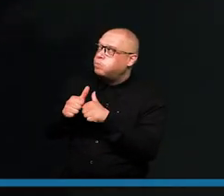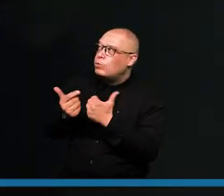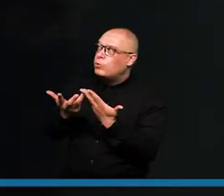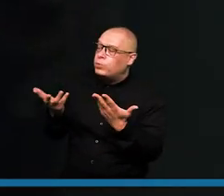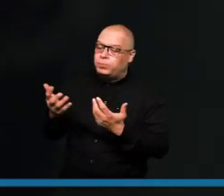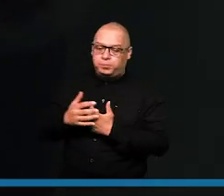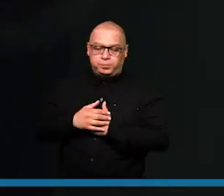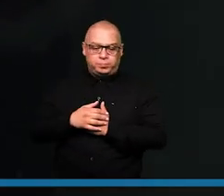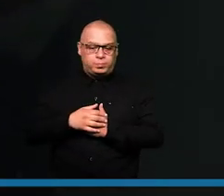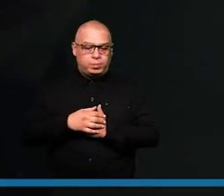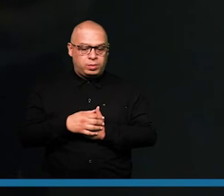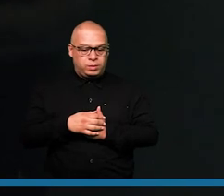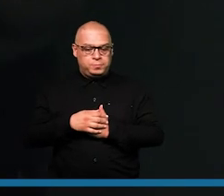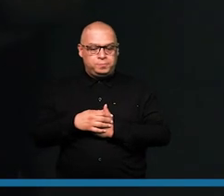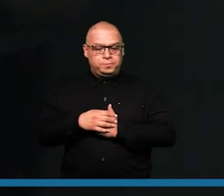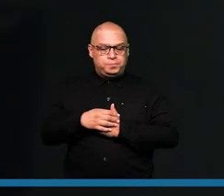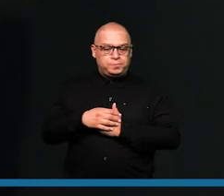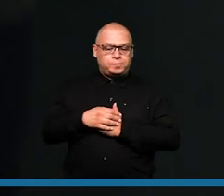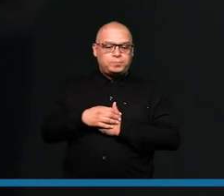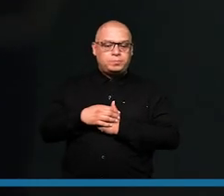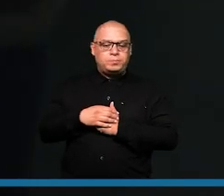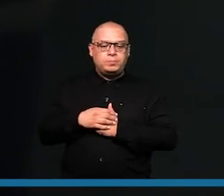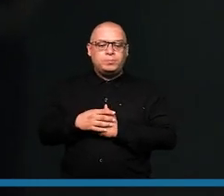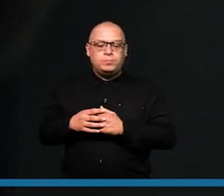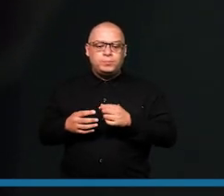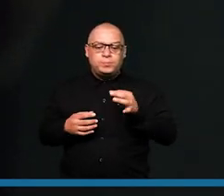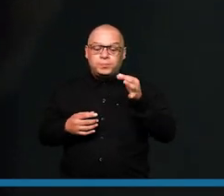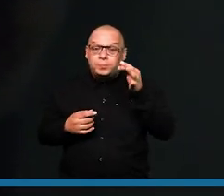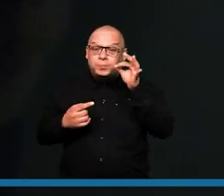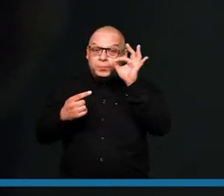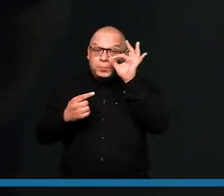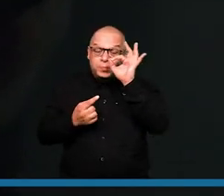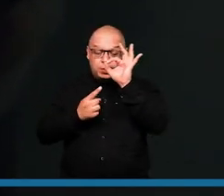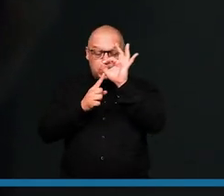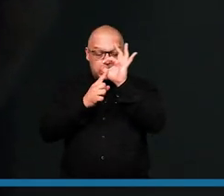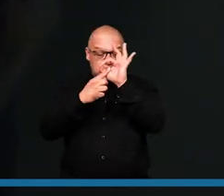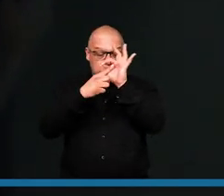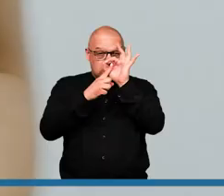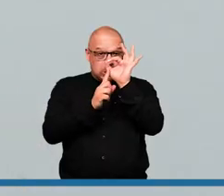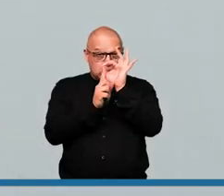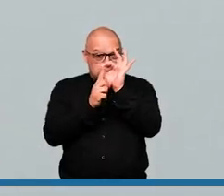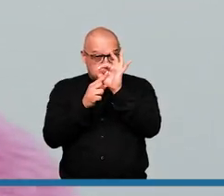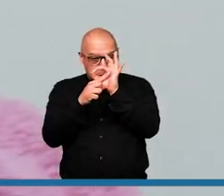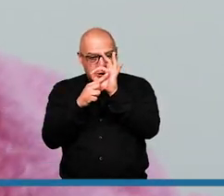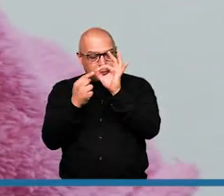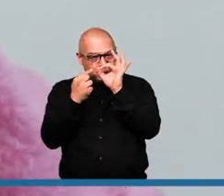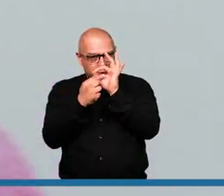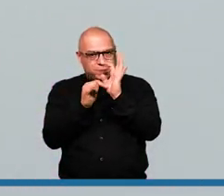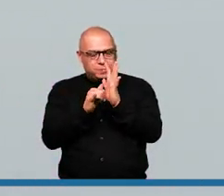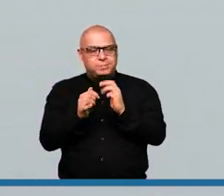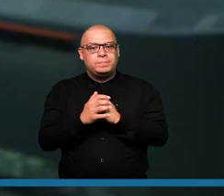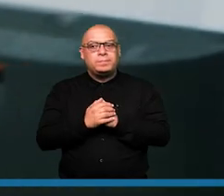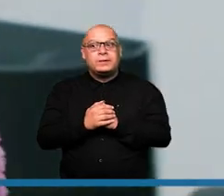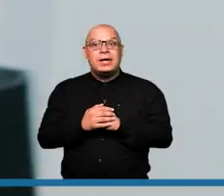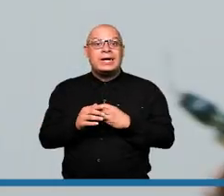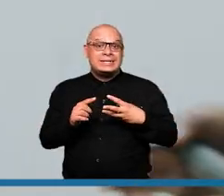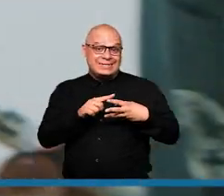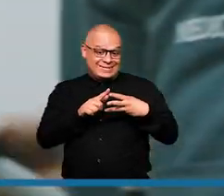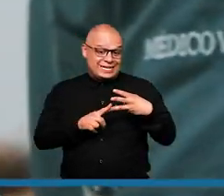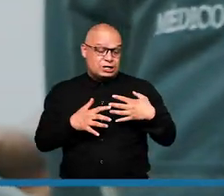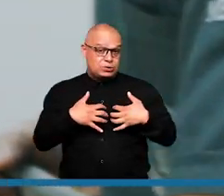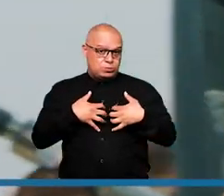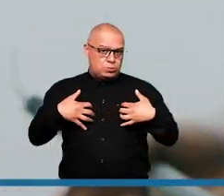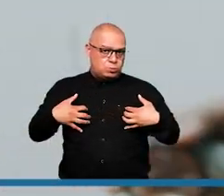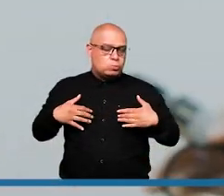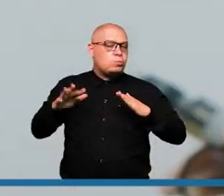óptico, sí. Diferencia en la retina de los perros y los gatos que llegan tres vasos puntuales, mira que este es como una arañita. Sí. Esos tres casos pues son de